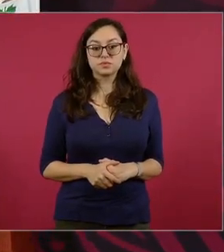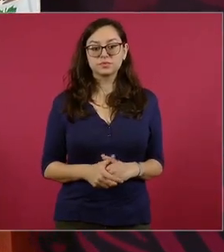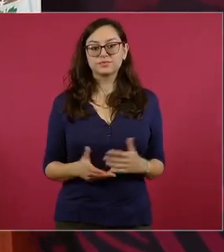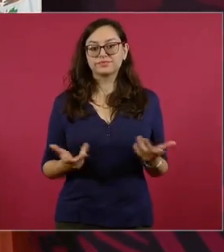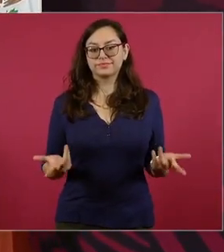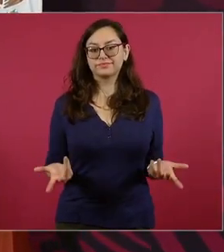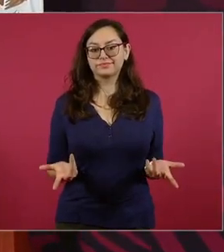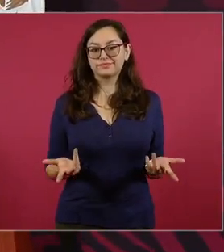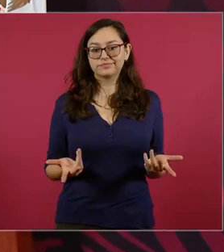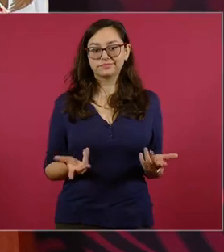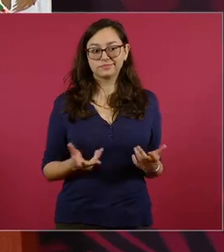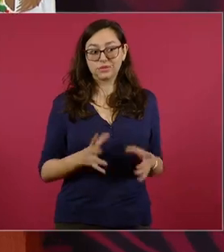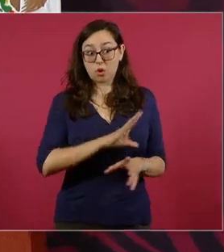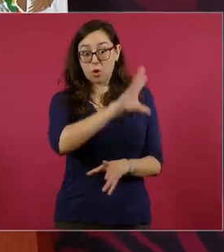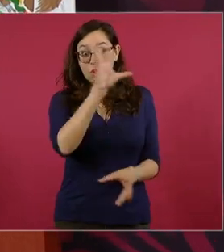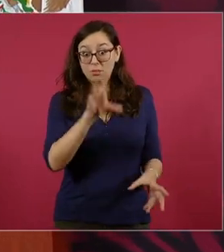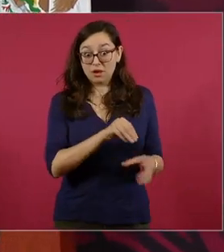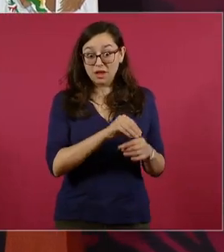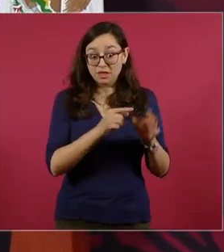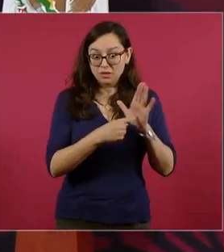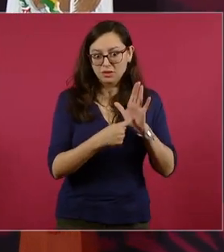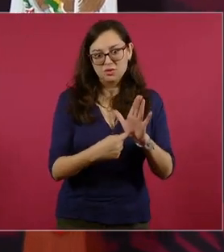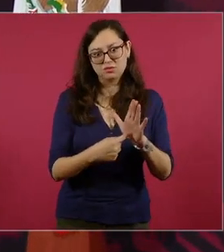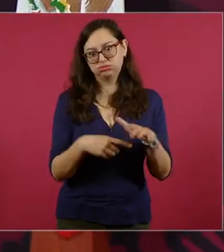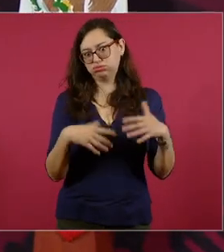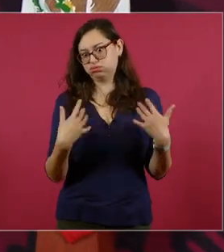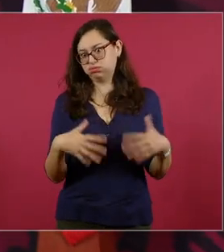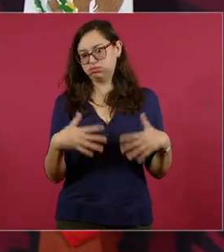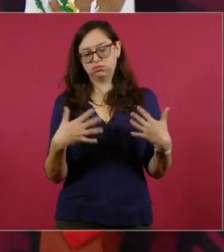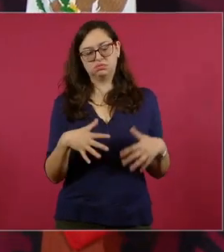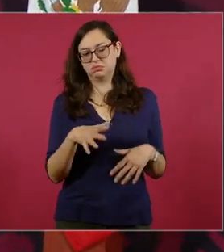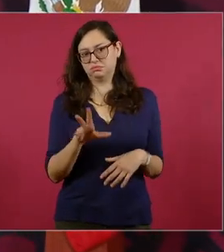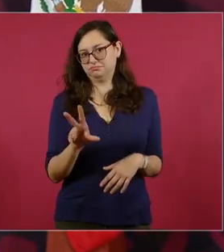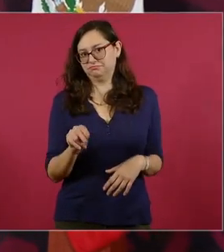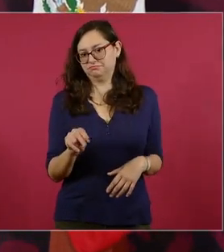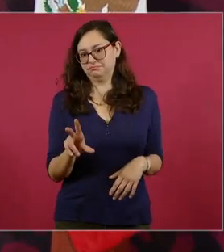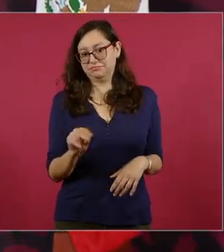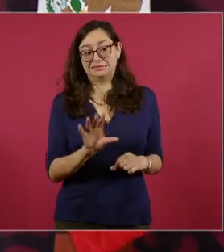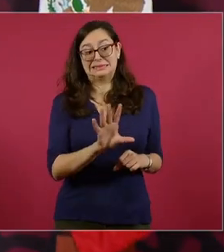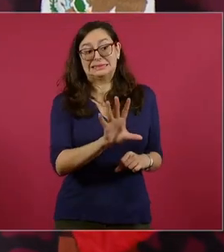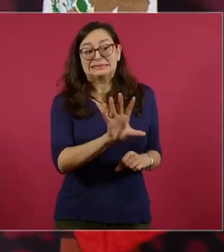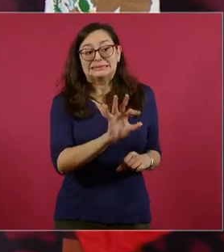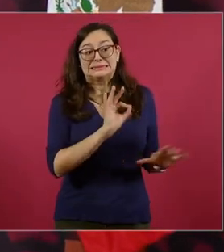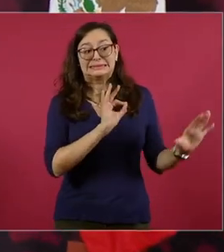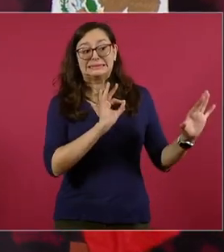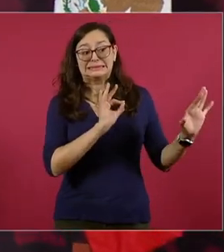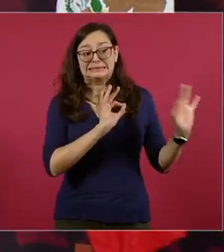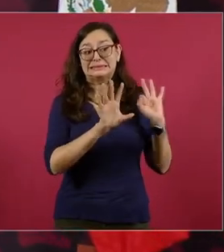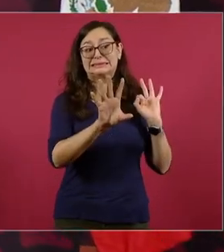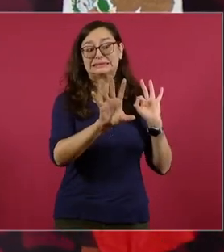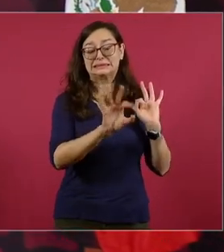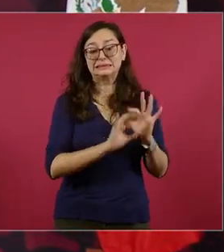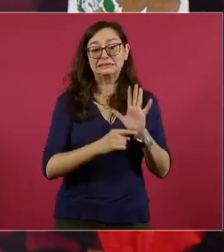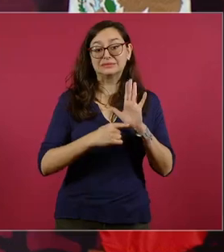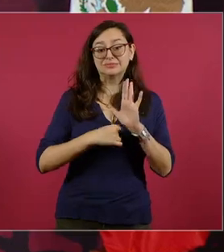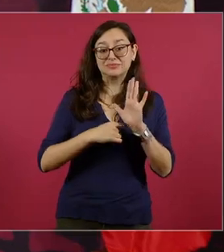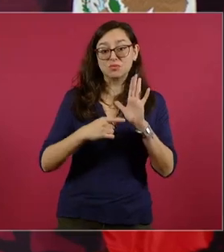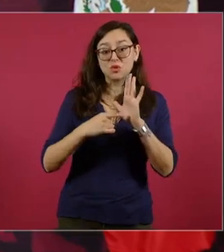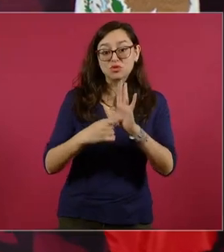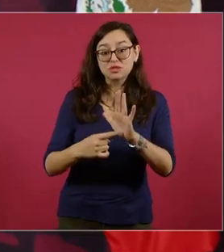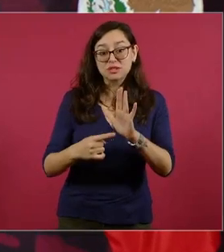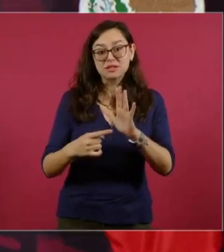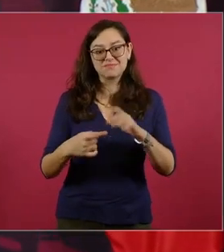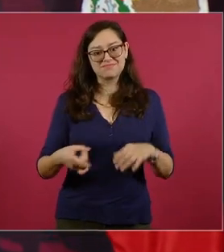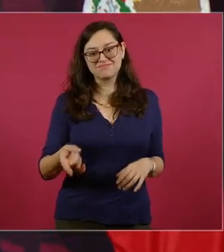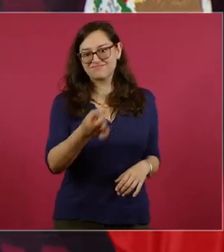pequeños botones de muestra del comportamiento que han tenido los medios de información,